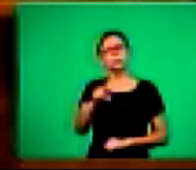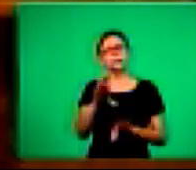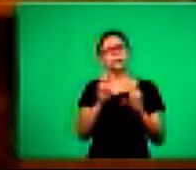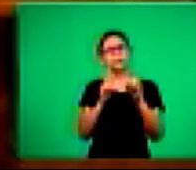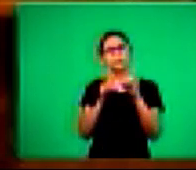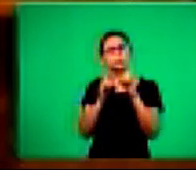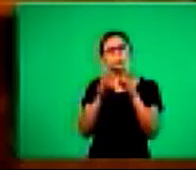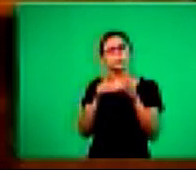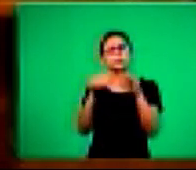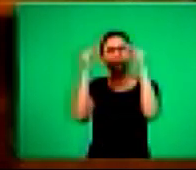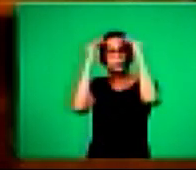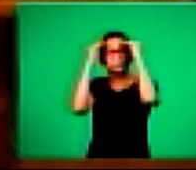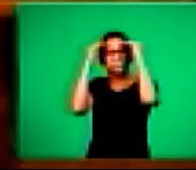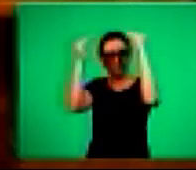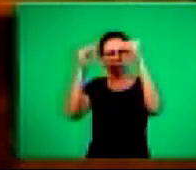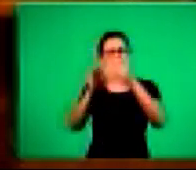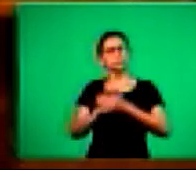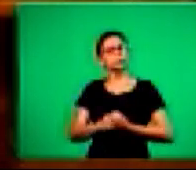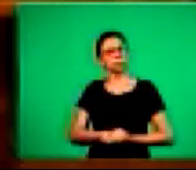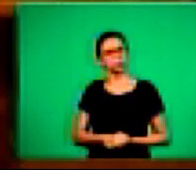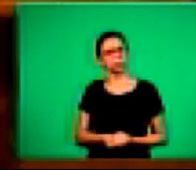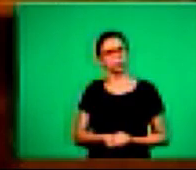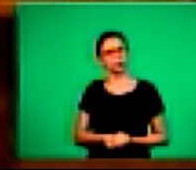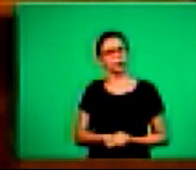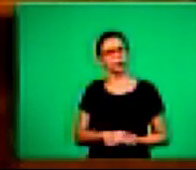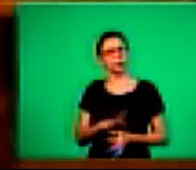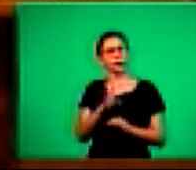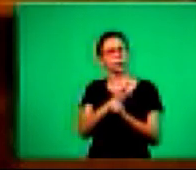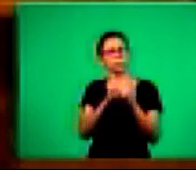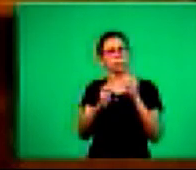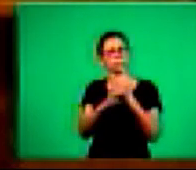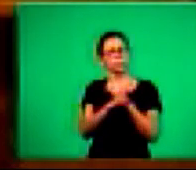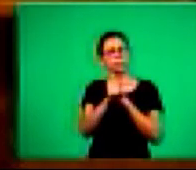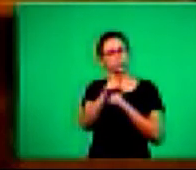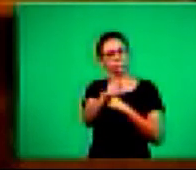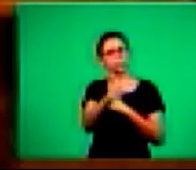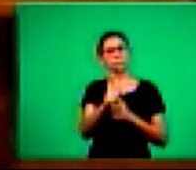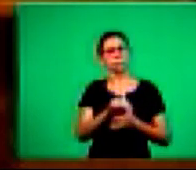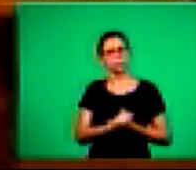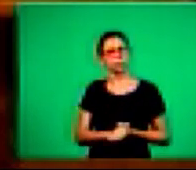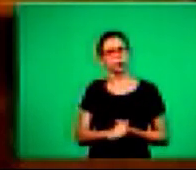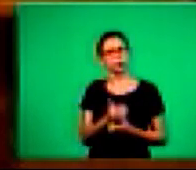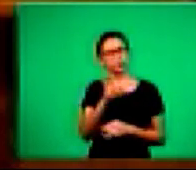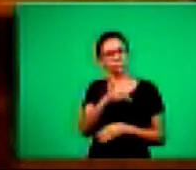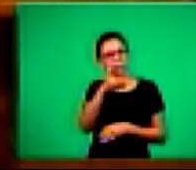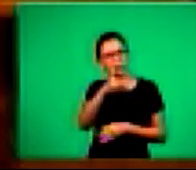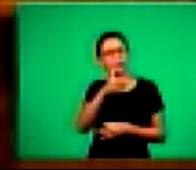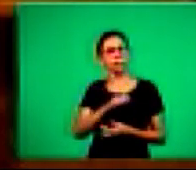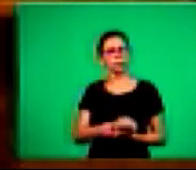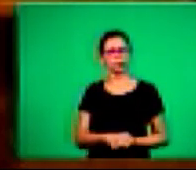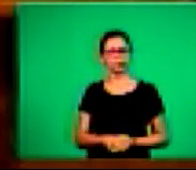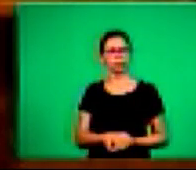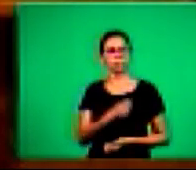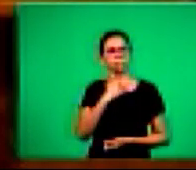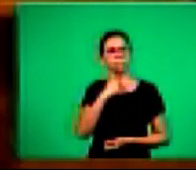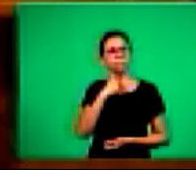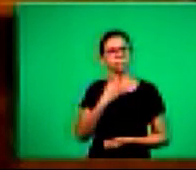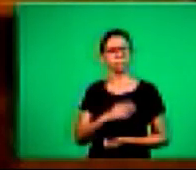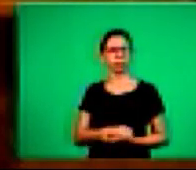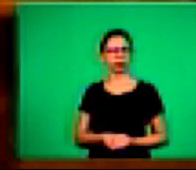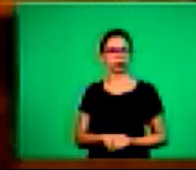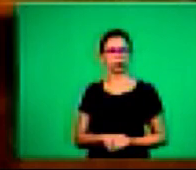o está siendo empujado a venir a la iglesia es la escuela bíblico dominical no puede venir no puedo tener esto no puedo tener aquello